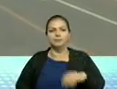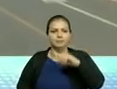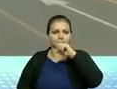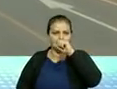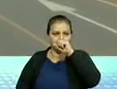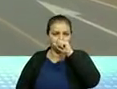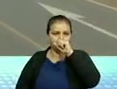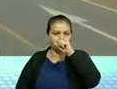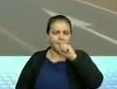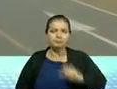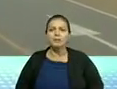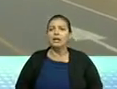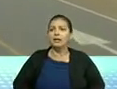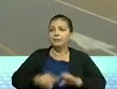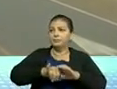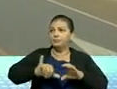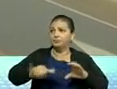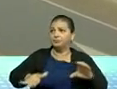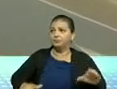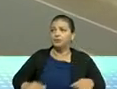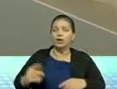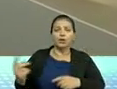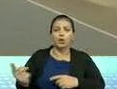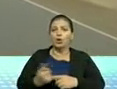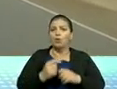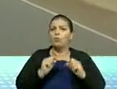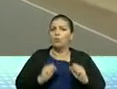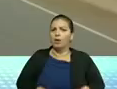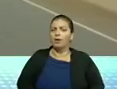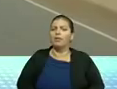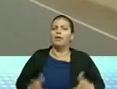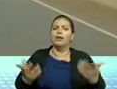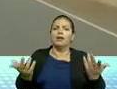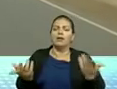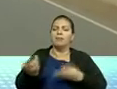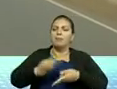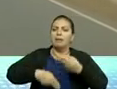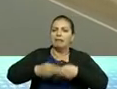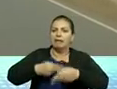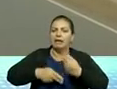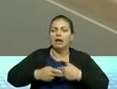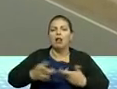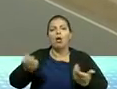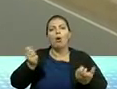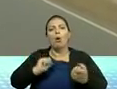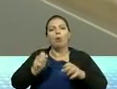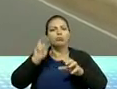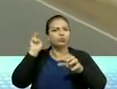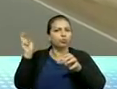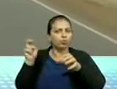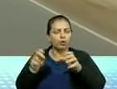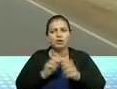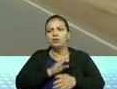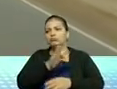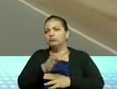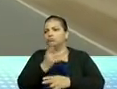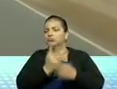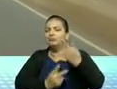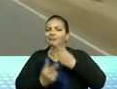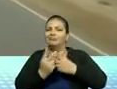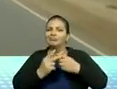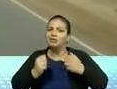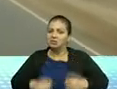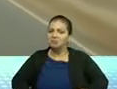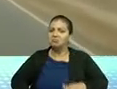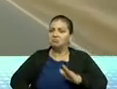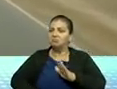sino de la provincia de Santa Elena, en su parte agrícola, en su parte turística. Es un ejemplo para el Ecuador. Estamos en este momento en la